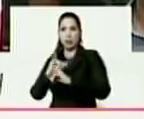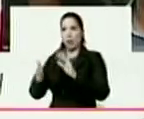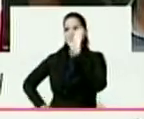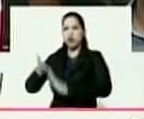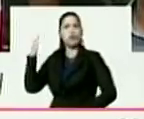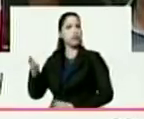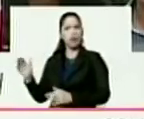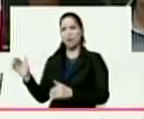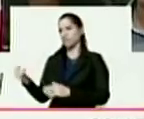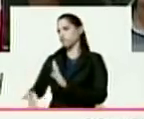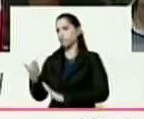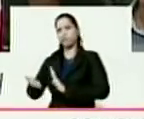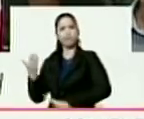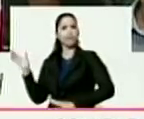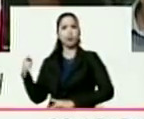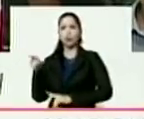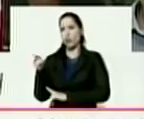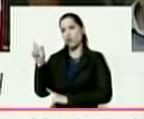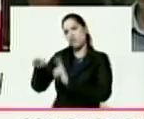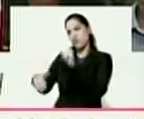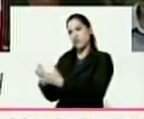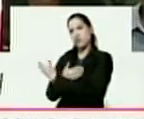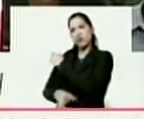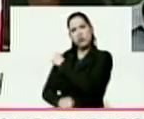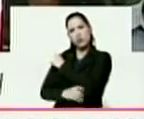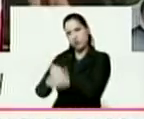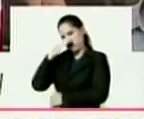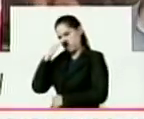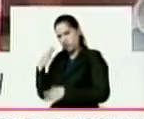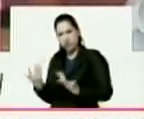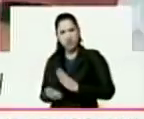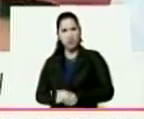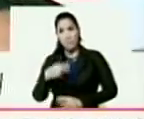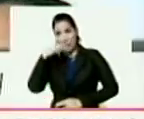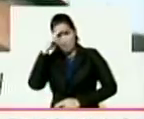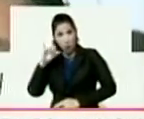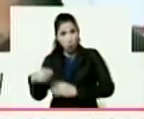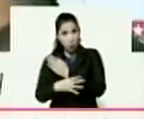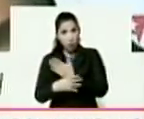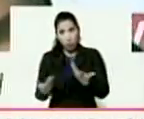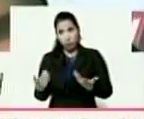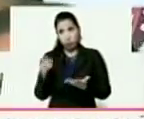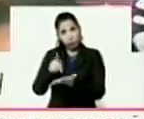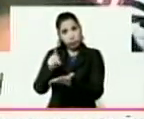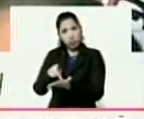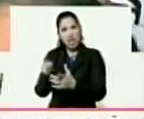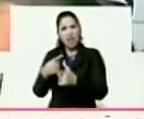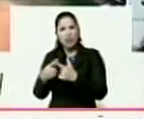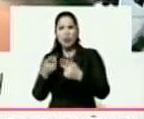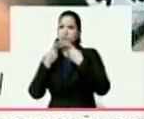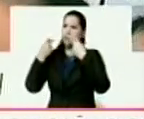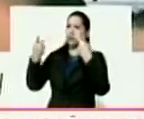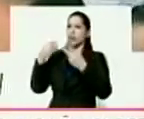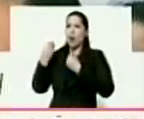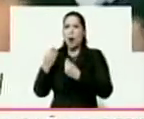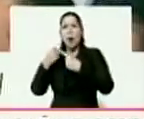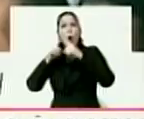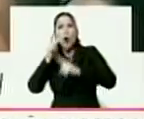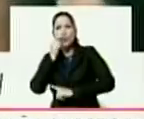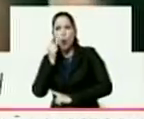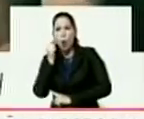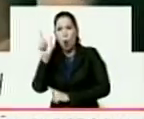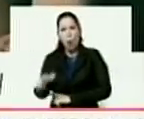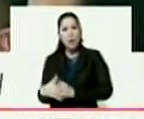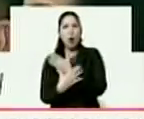por chulo y para esto ella declaró entonces giuliani este que fue